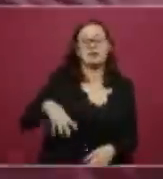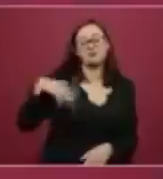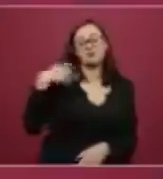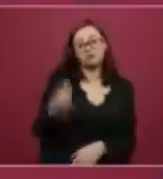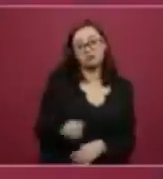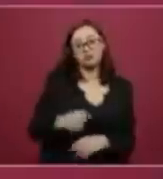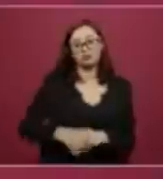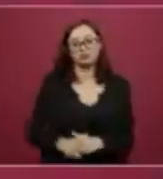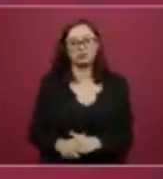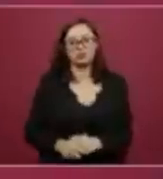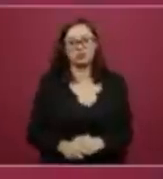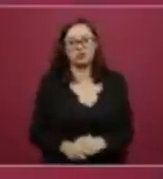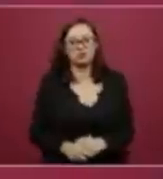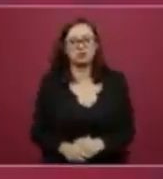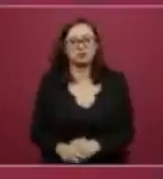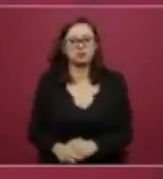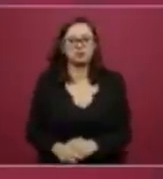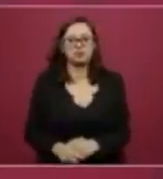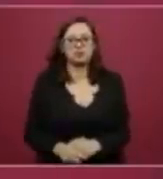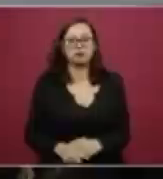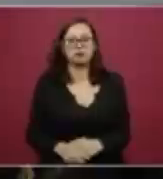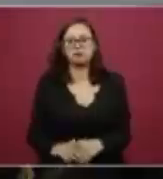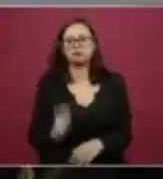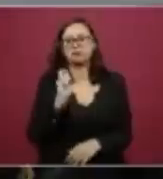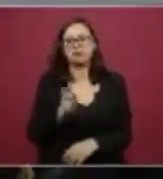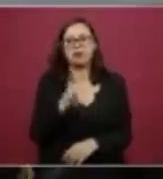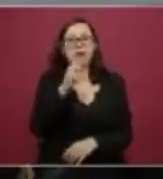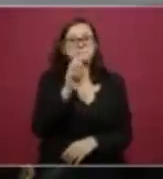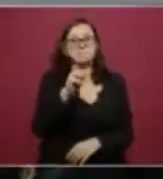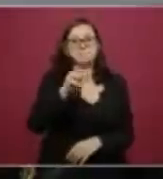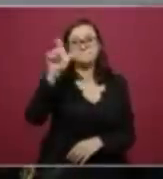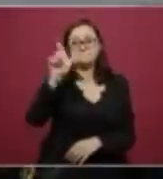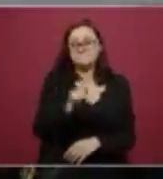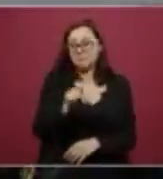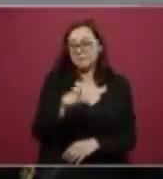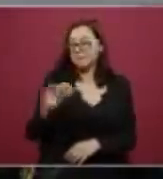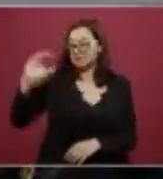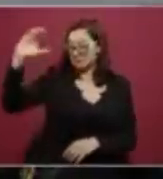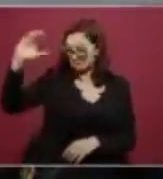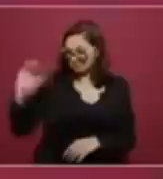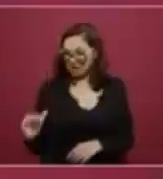que Pemex baja el precio y sube,